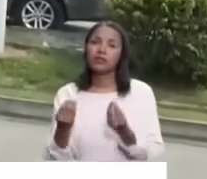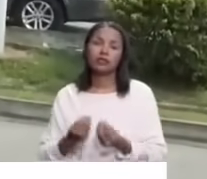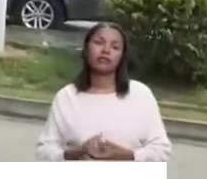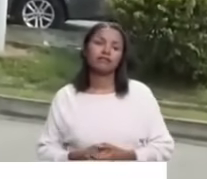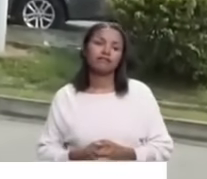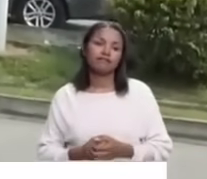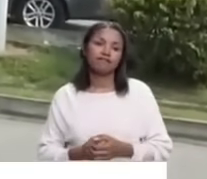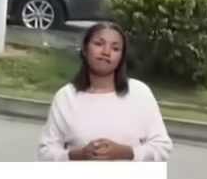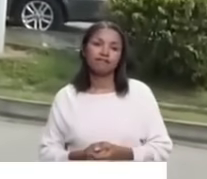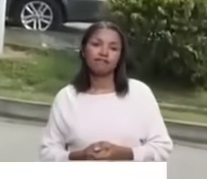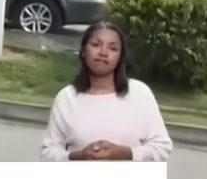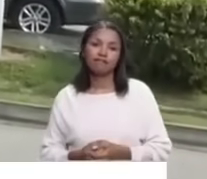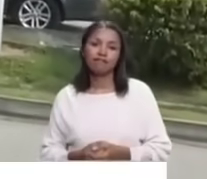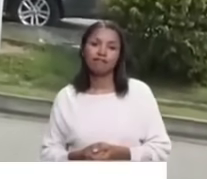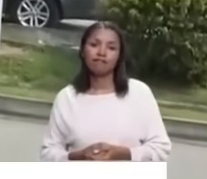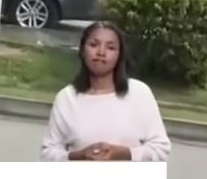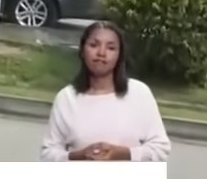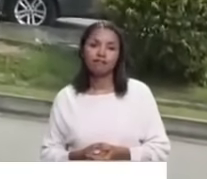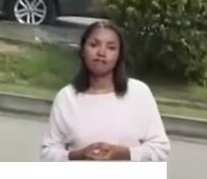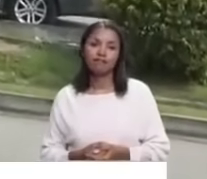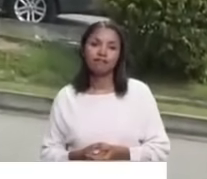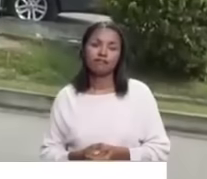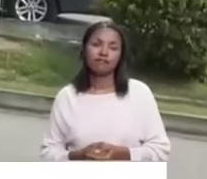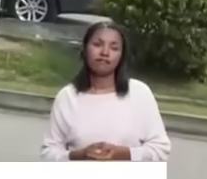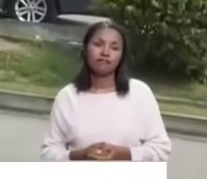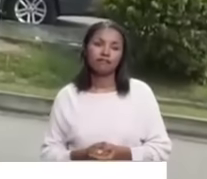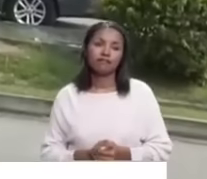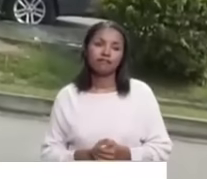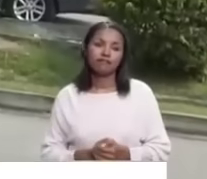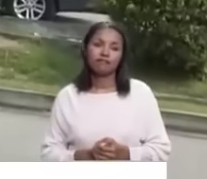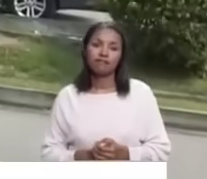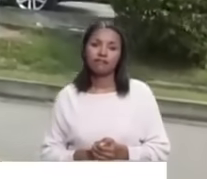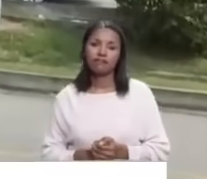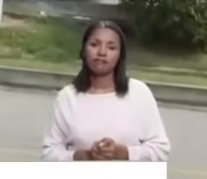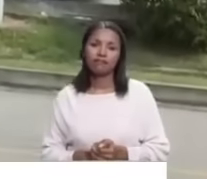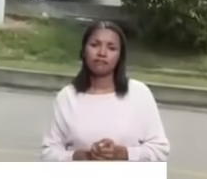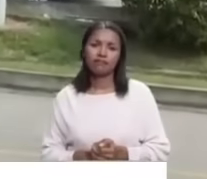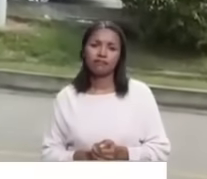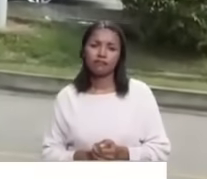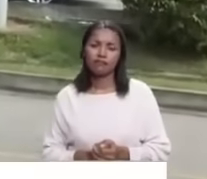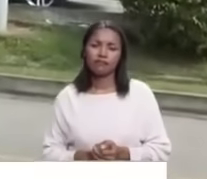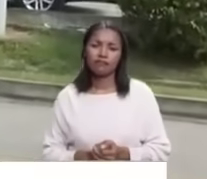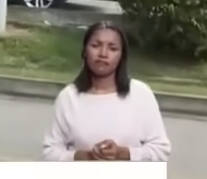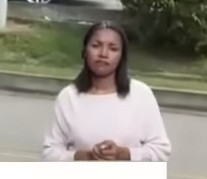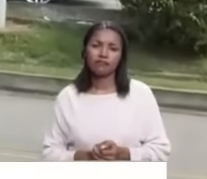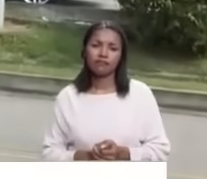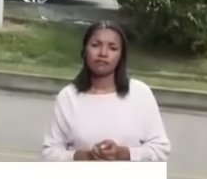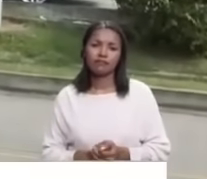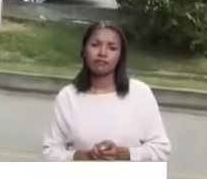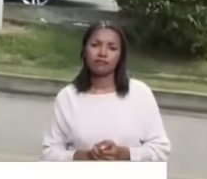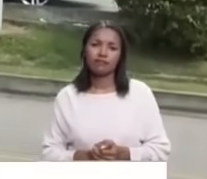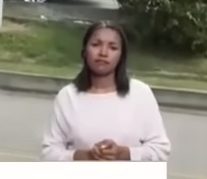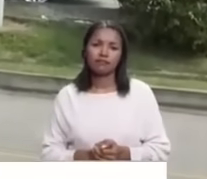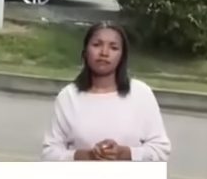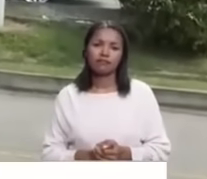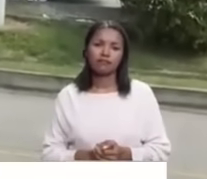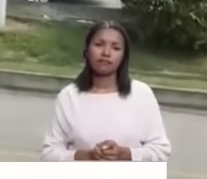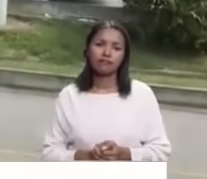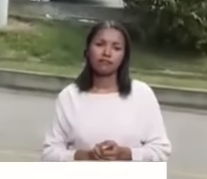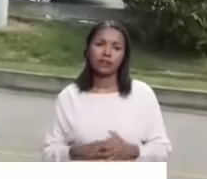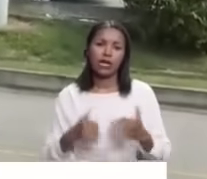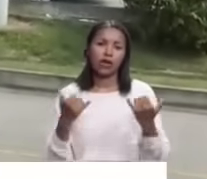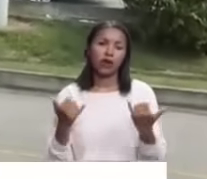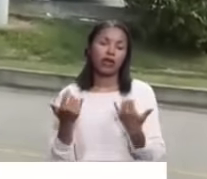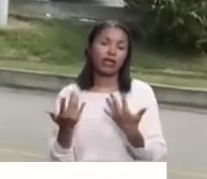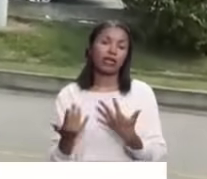decías, ya ha llegado la funcionaria del Ministerio Público que le corresponde entonces proceder para tratar de abrir este carro y ver qué pasa.